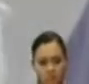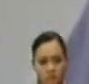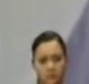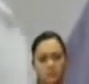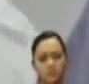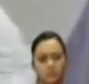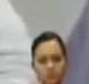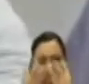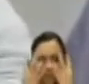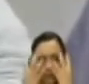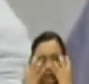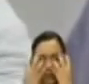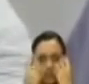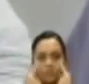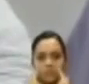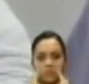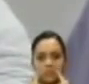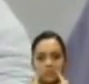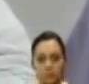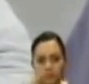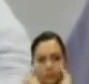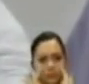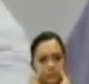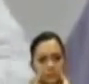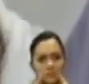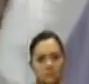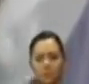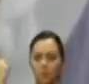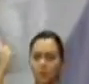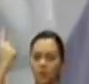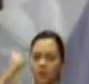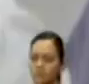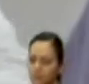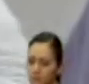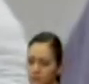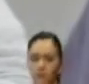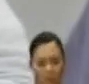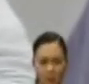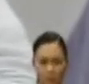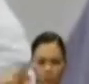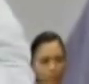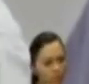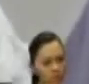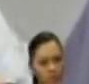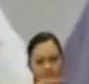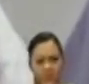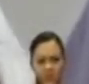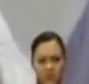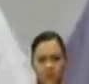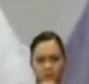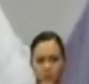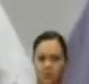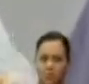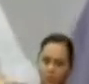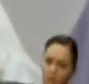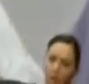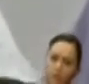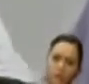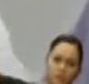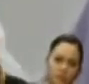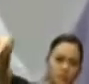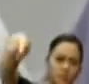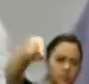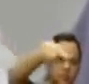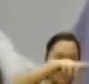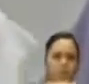viendo cómo vivía la gente. Usted vuela sobre, algún día hagamos ese vuelo en helicóptero, usted vuela sobre kilómetros y kilómetros de